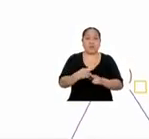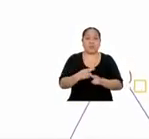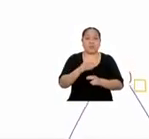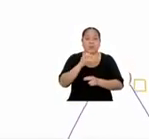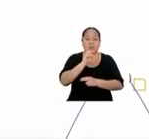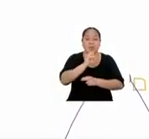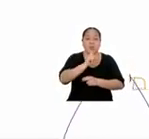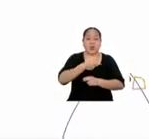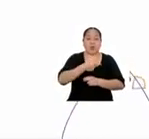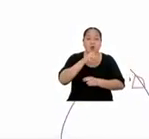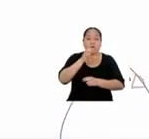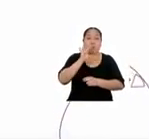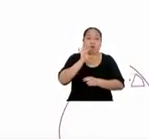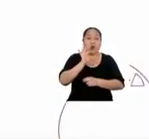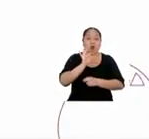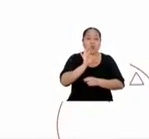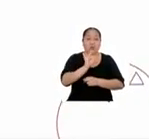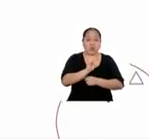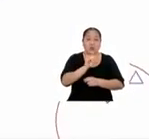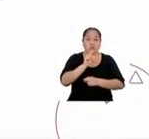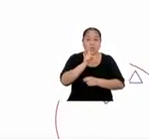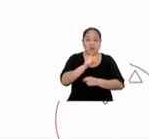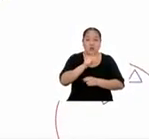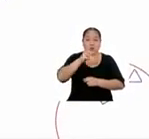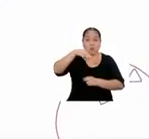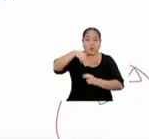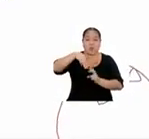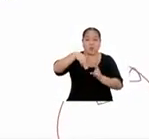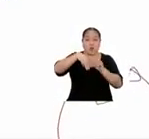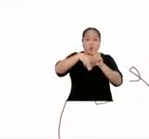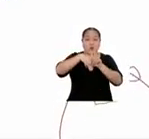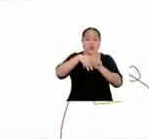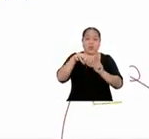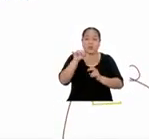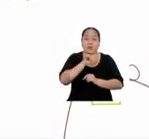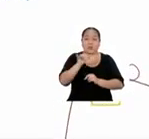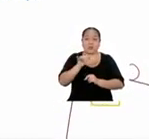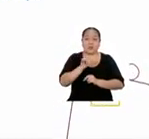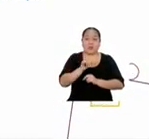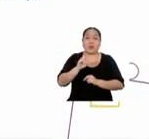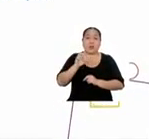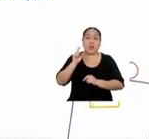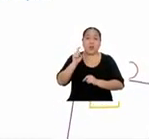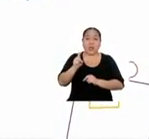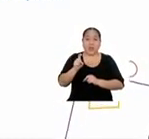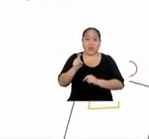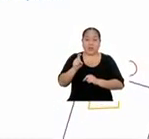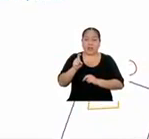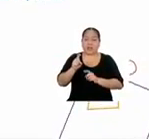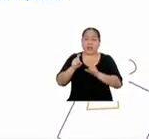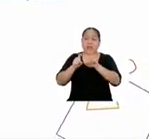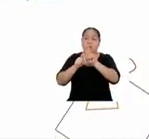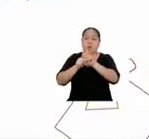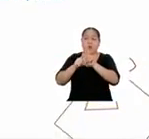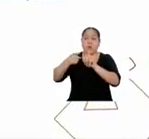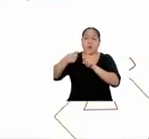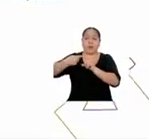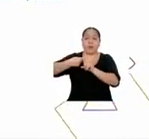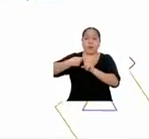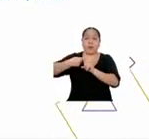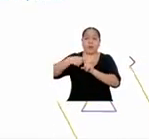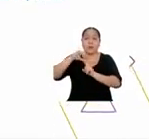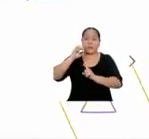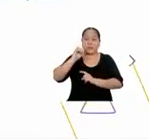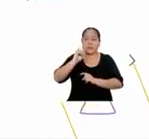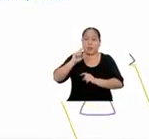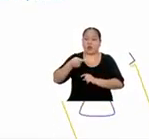que 0,81 metros cuadrados es igual a x al cuadrado más